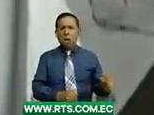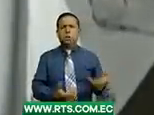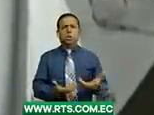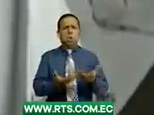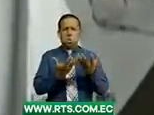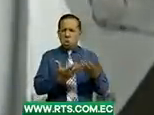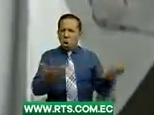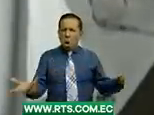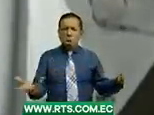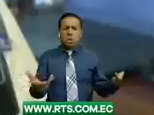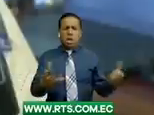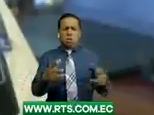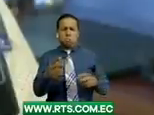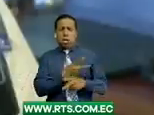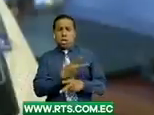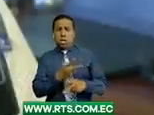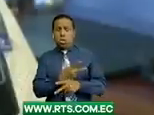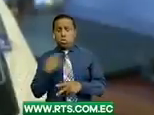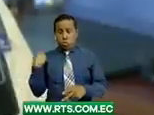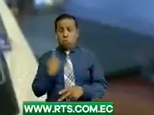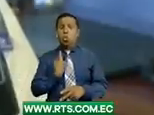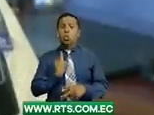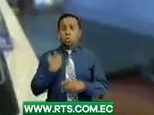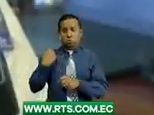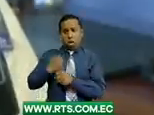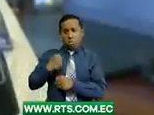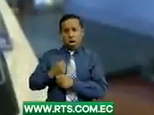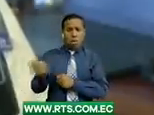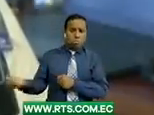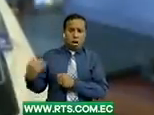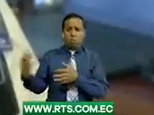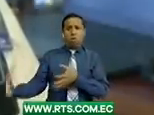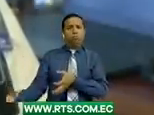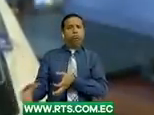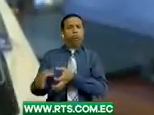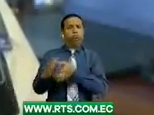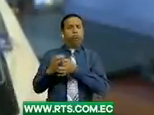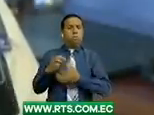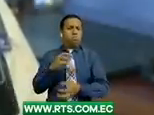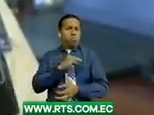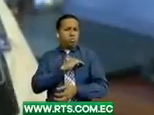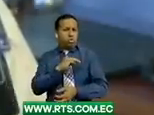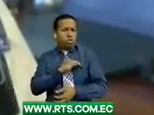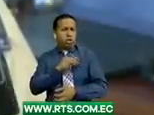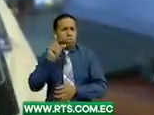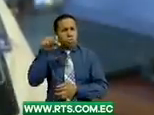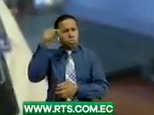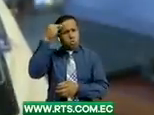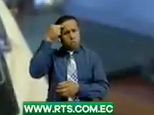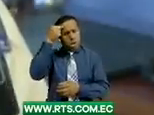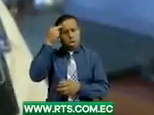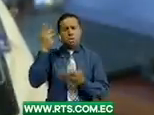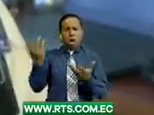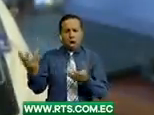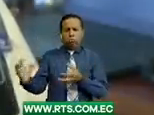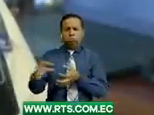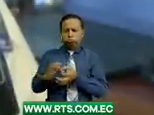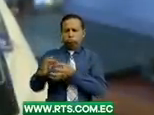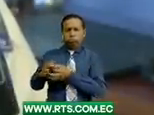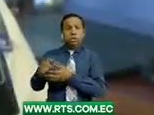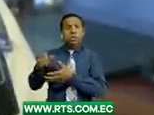no legales ni aceptadas. Trabajaremos en convenio con los diferentes GATS. El Ministerio de Gobierno ha suscrito ya con